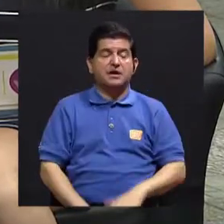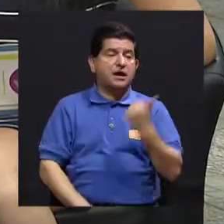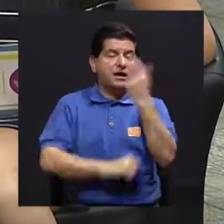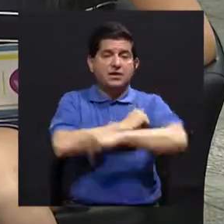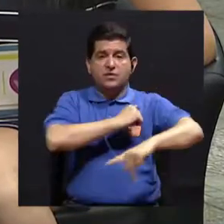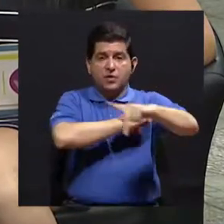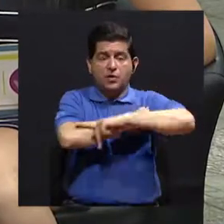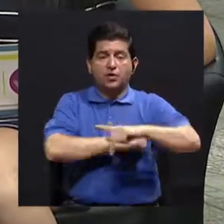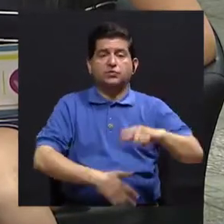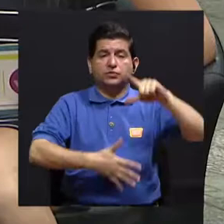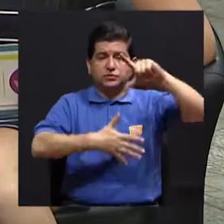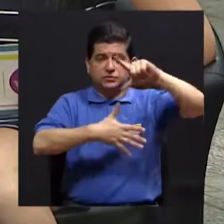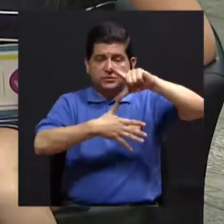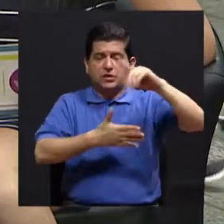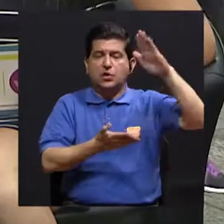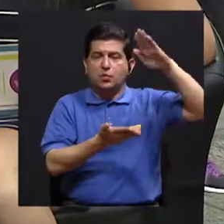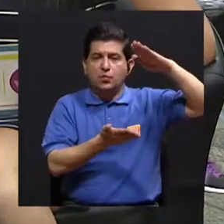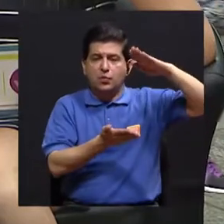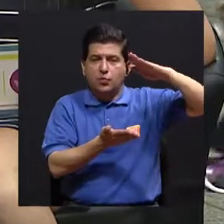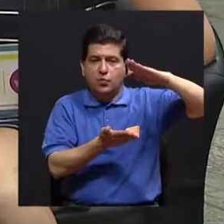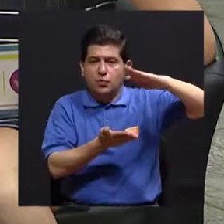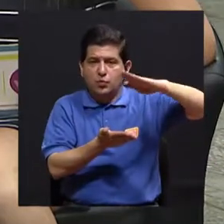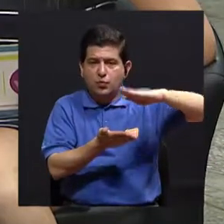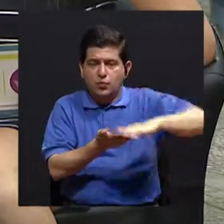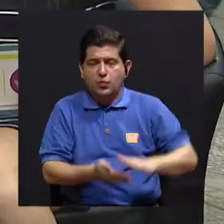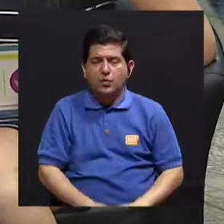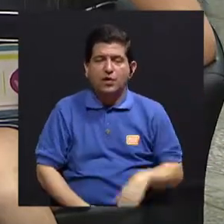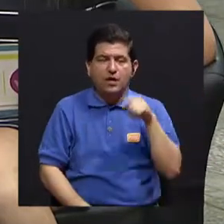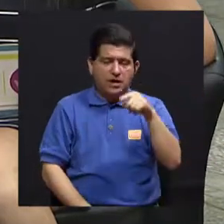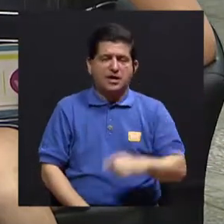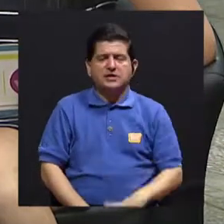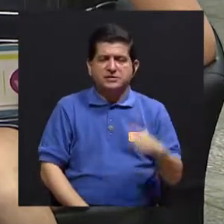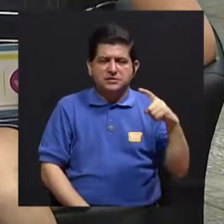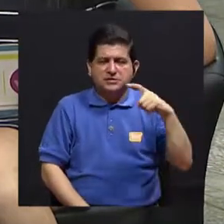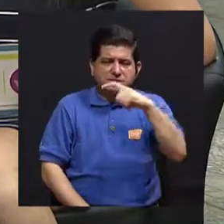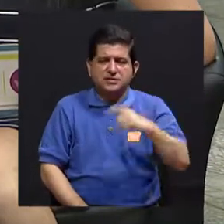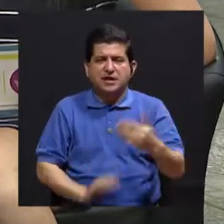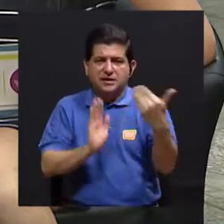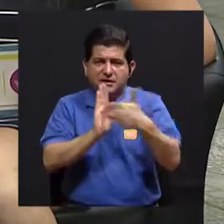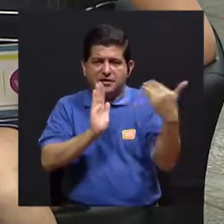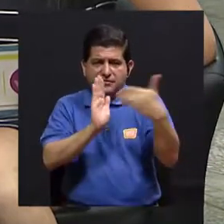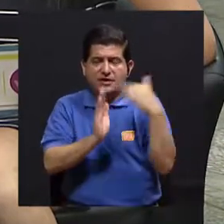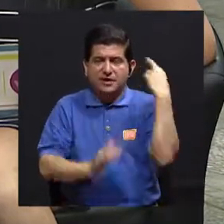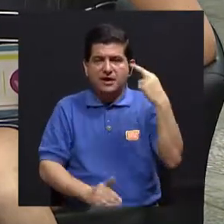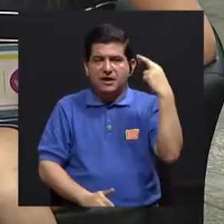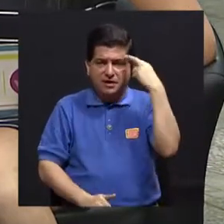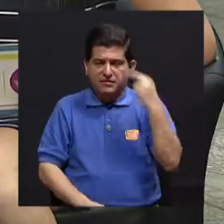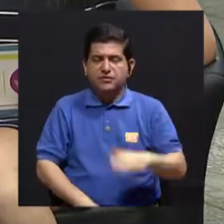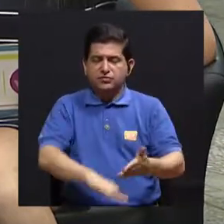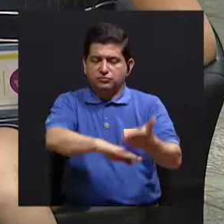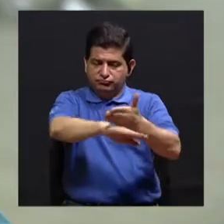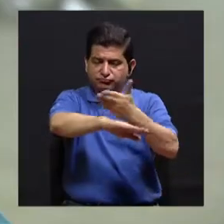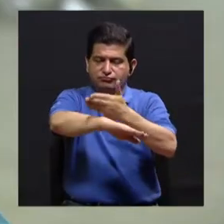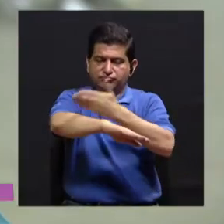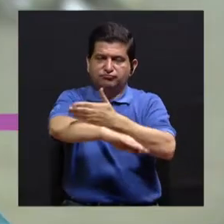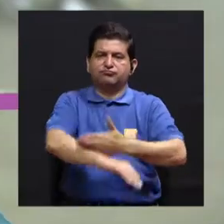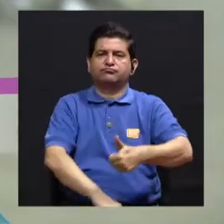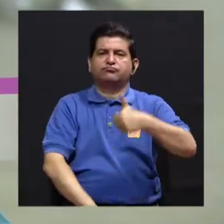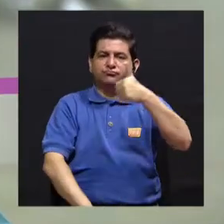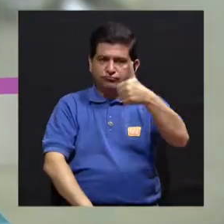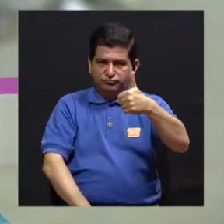otros países de Latinoamérica disminuyan estas parasitosis en gran medida debido a estas condiciones que han mejorado